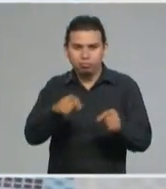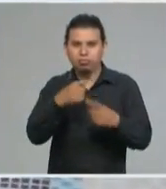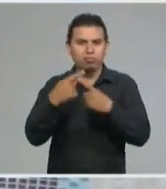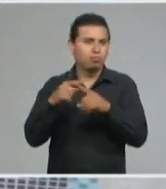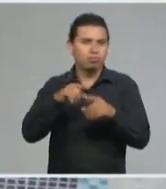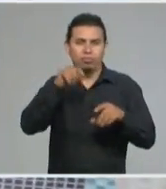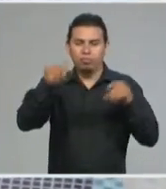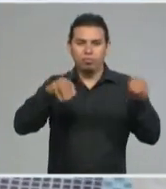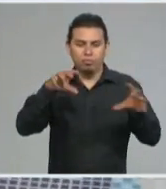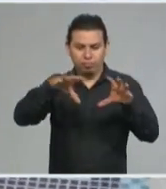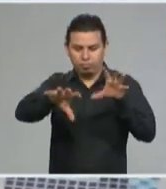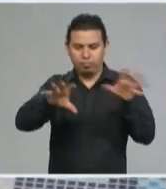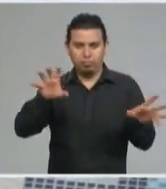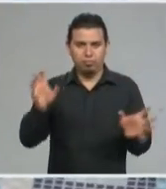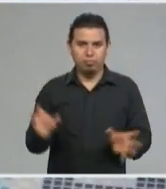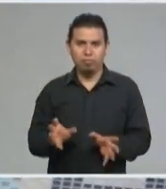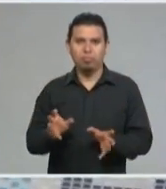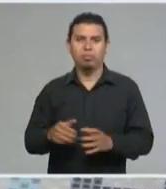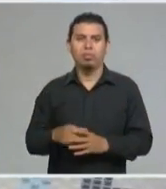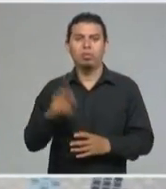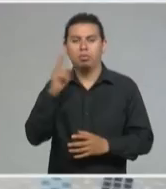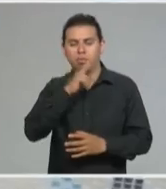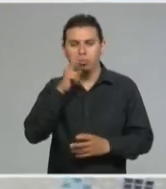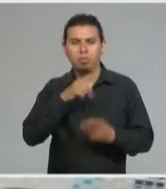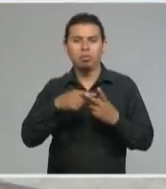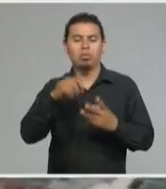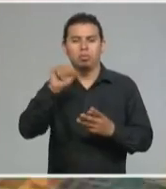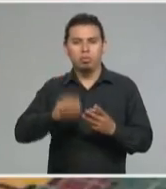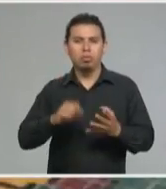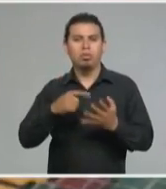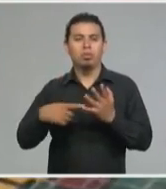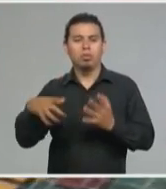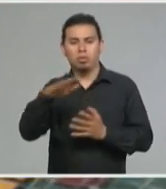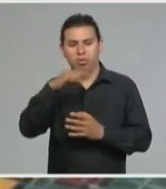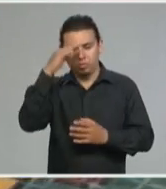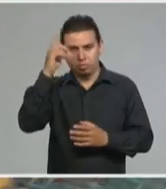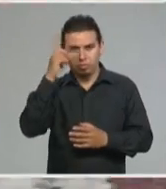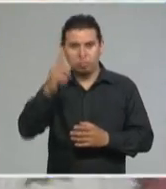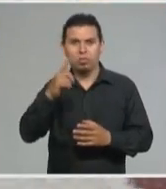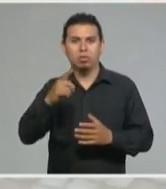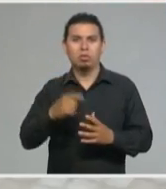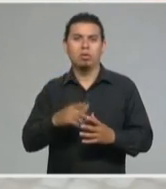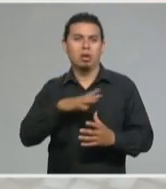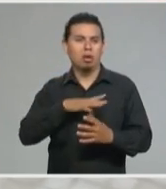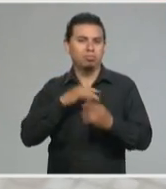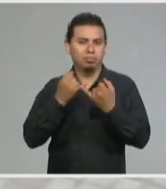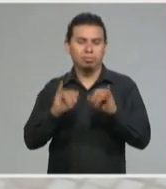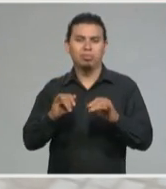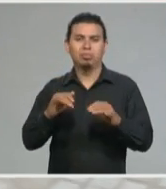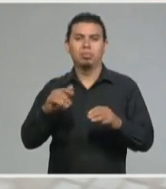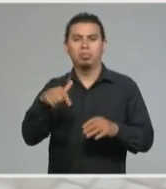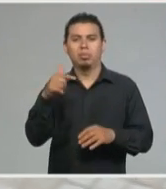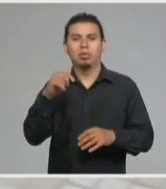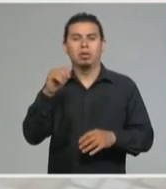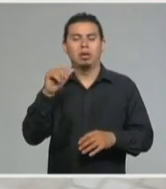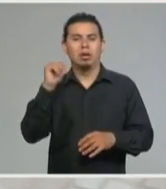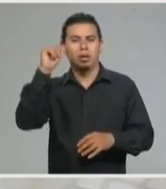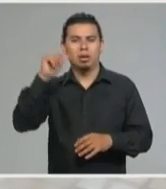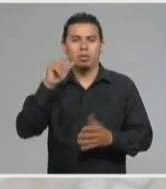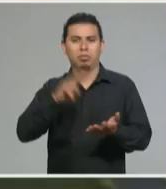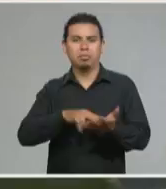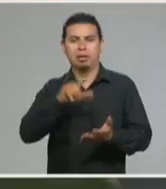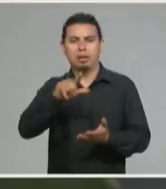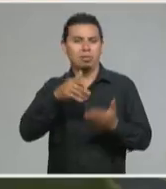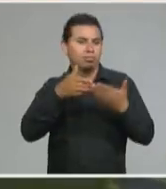que es el oro y corresponde al lado viento, lado sur, del señorío Yucusa, el cual se inauguró el 12 de abril del